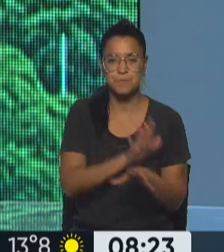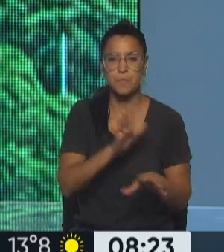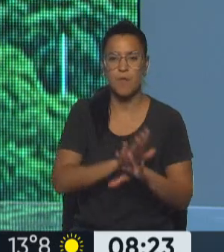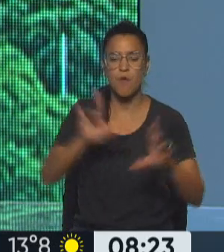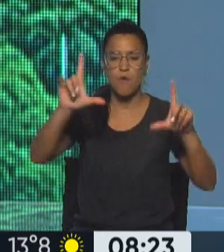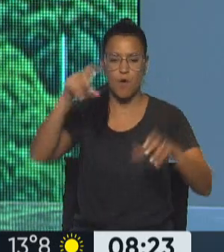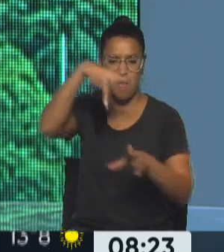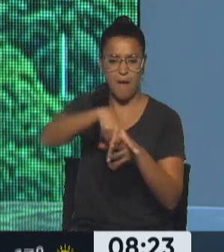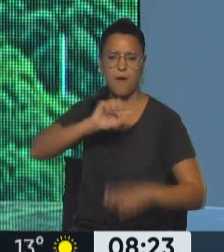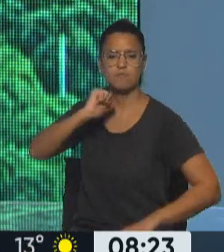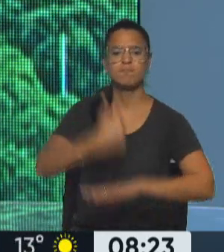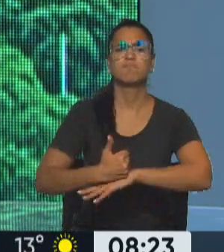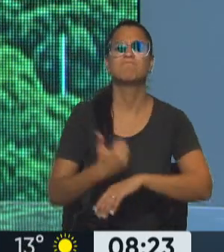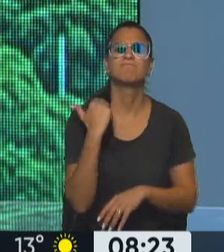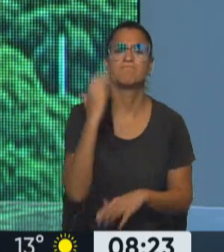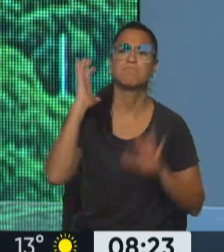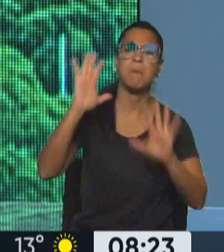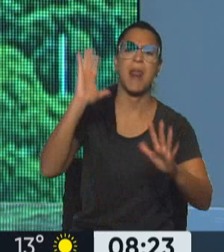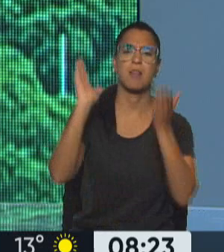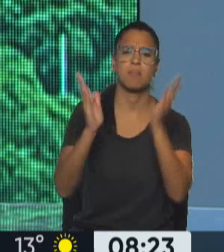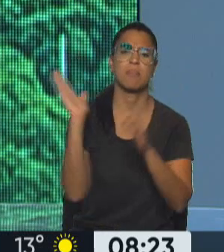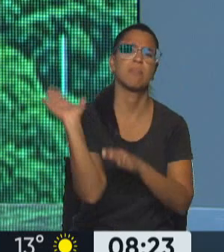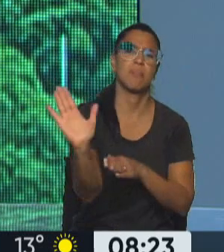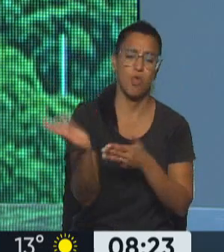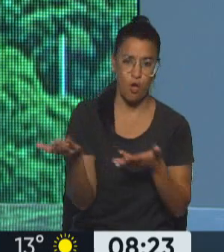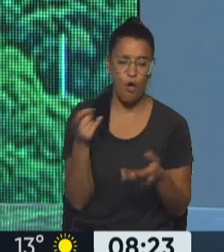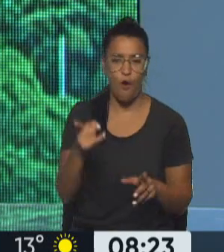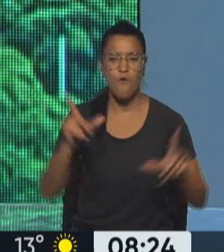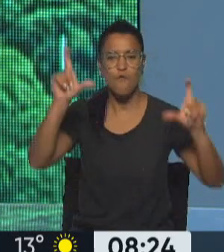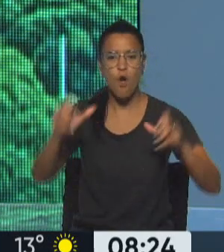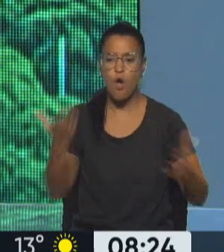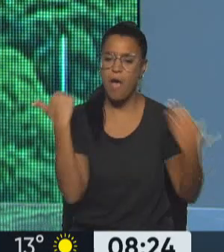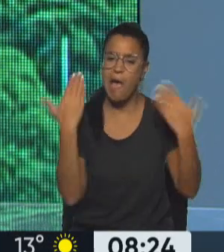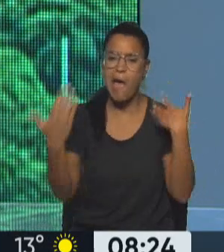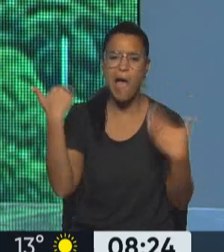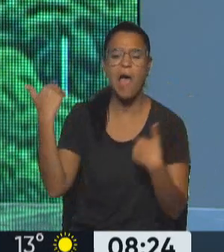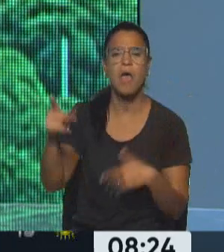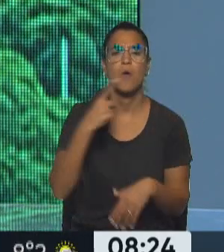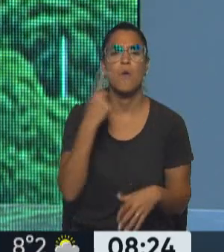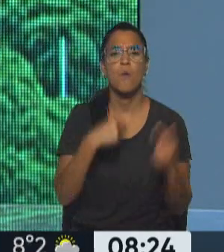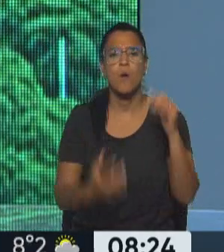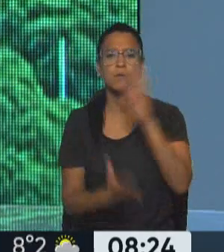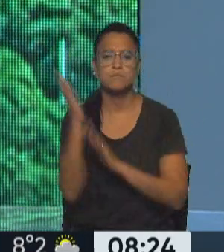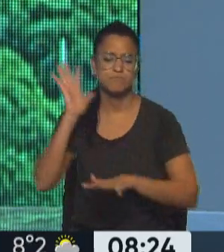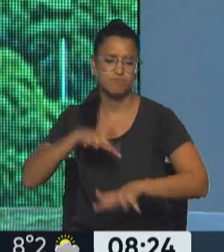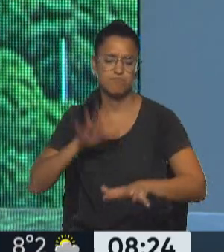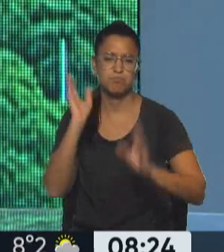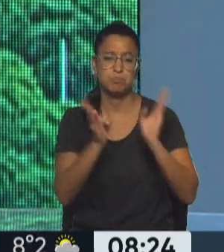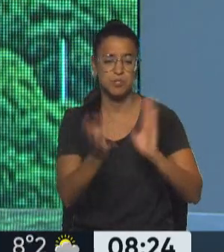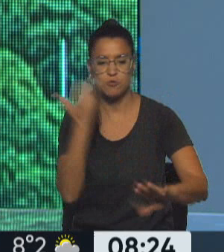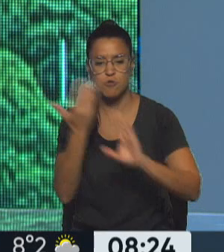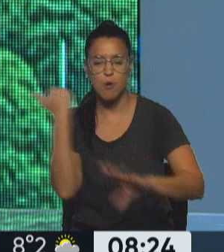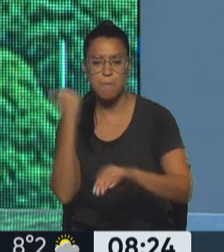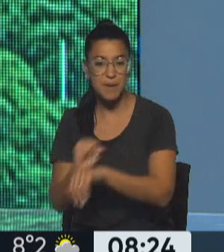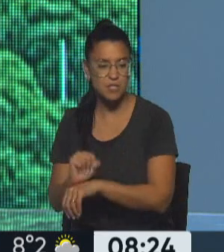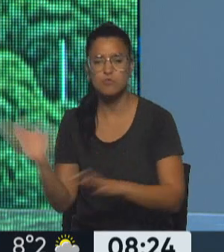de los caballos, esas fotos parando la represión, esas fotos liberando detenidos cuando nos llevan en alguna represión